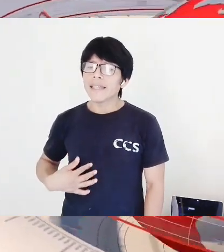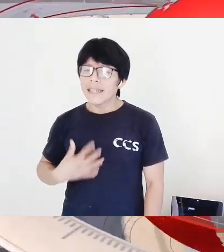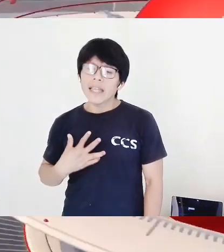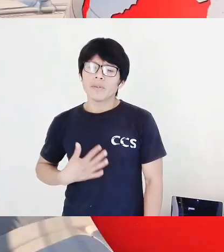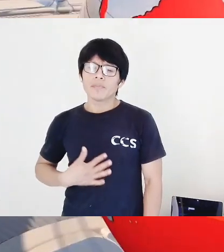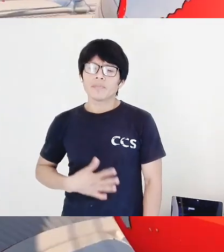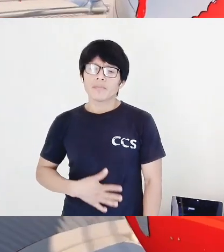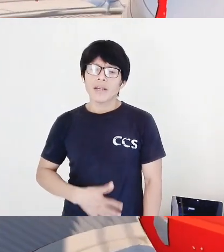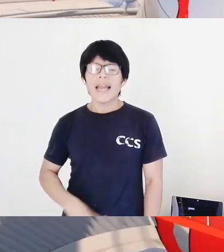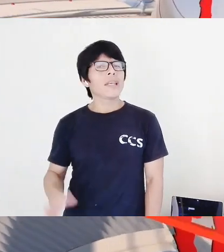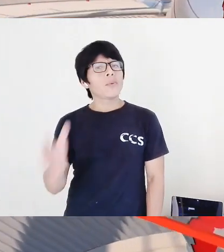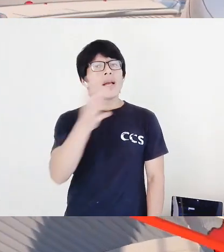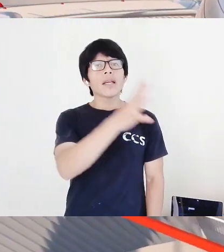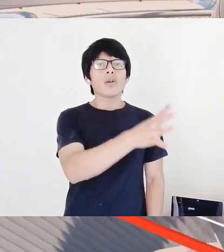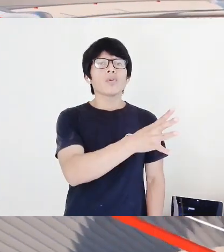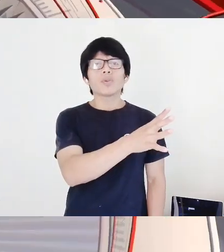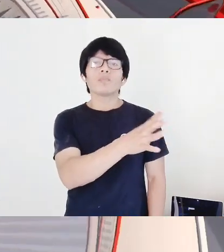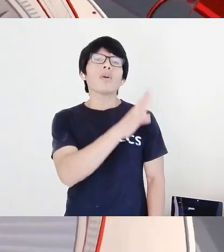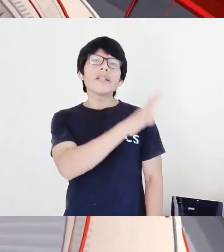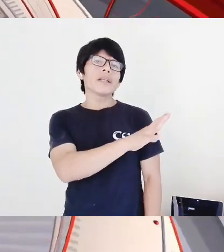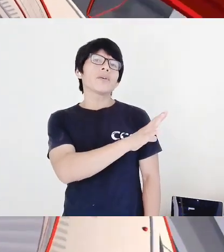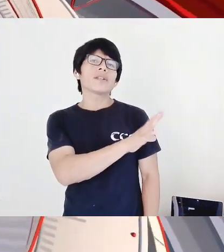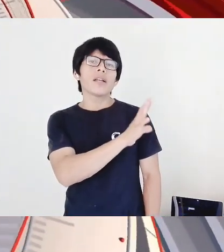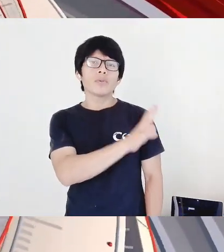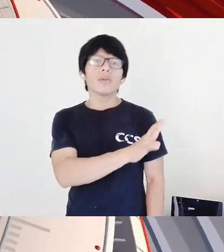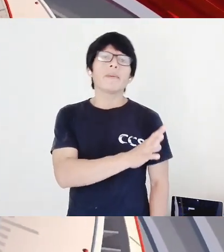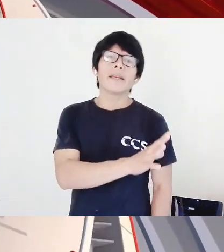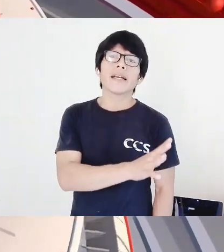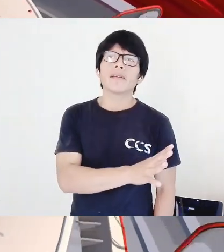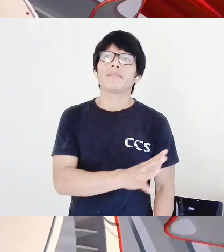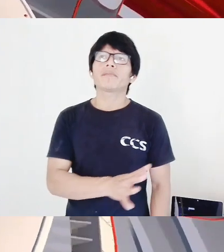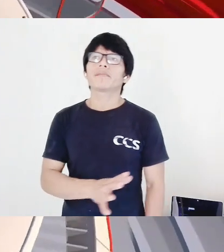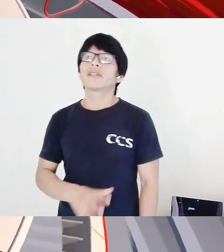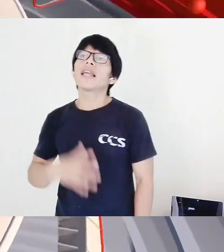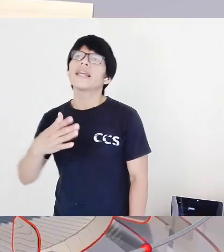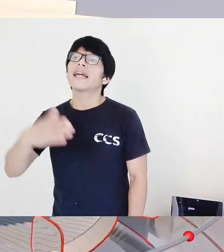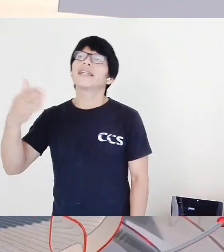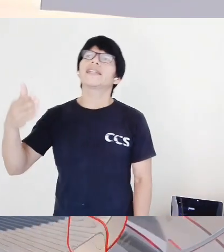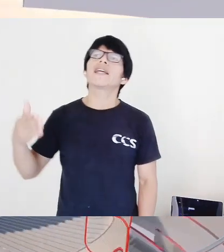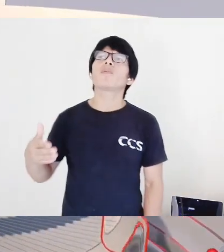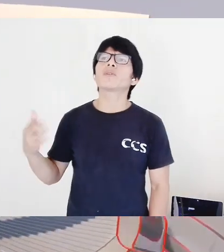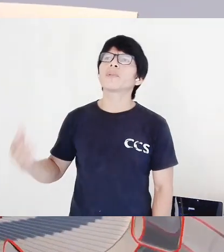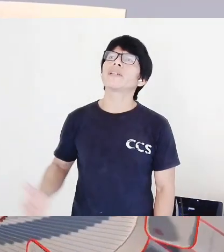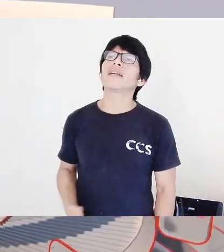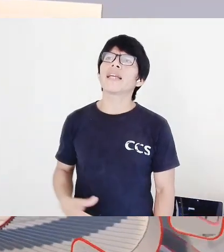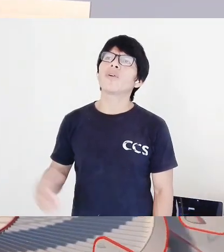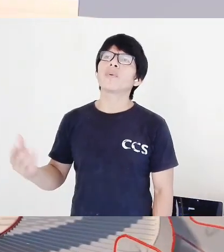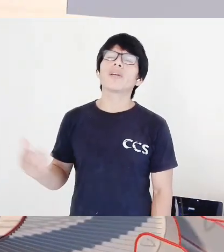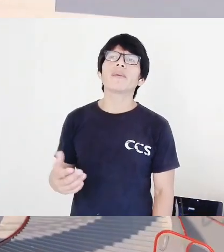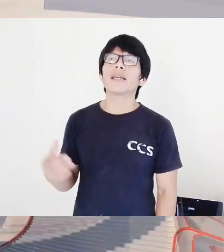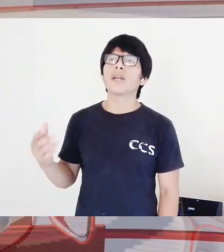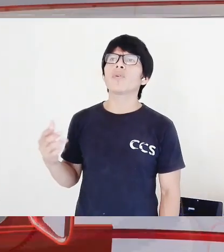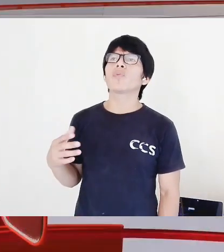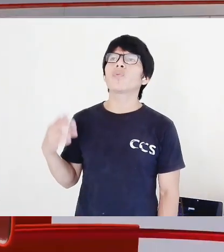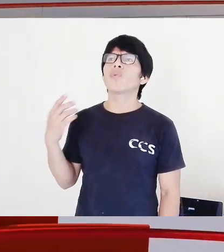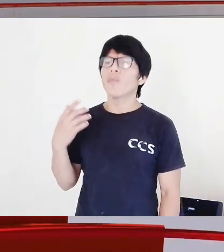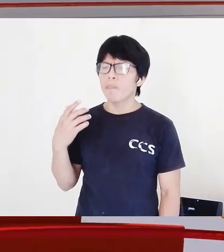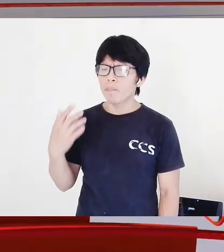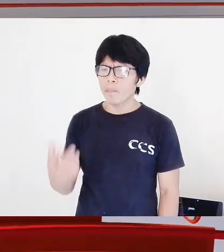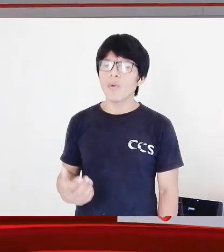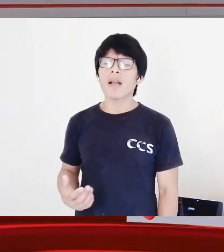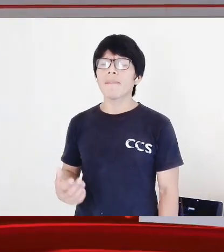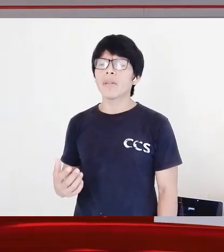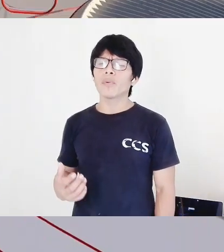y está indignado, al igual que los políticos de la Unión Americana. Salen a decir que cómo es posible que el gobierno mexicano